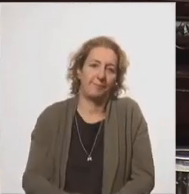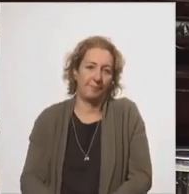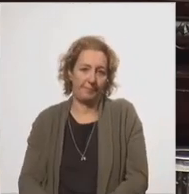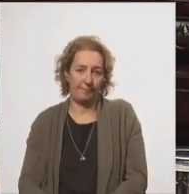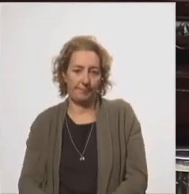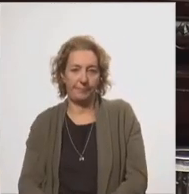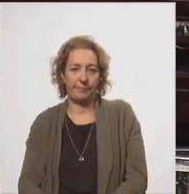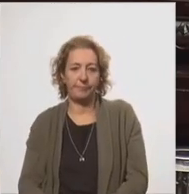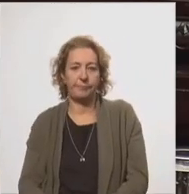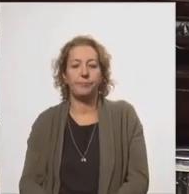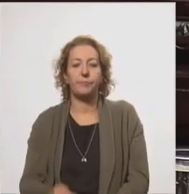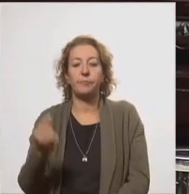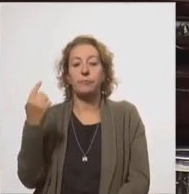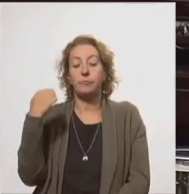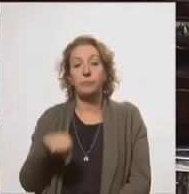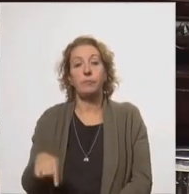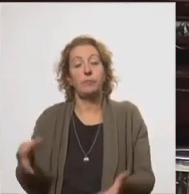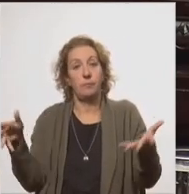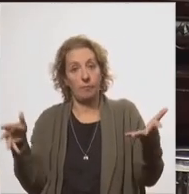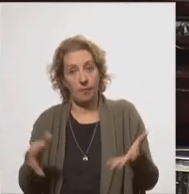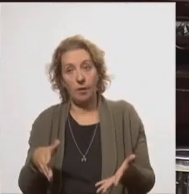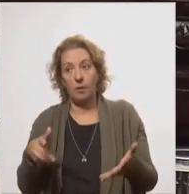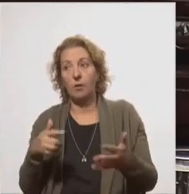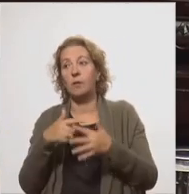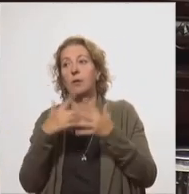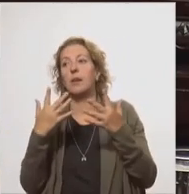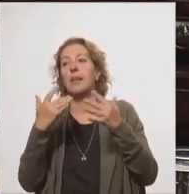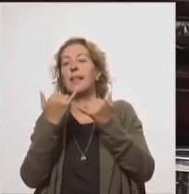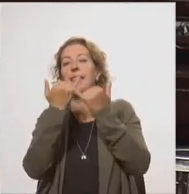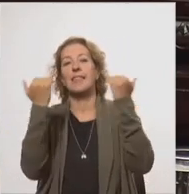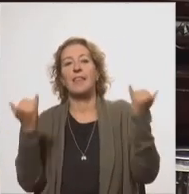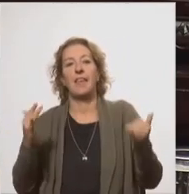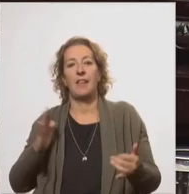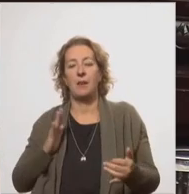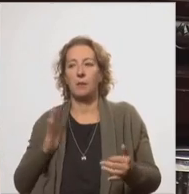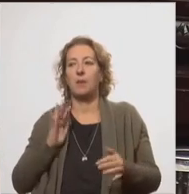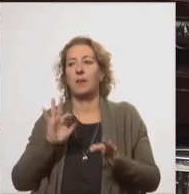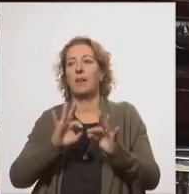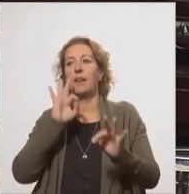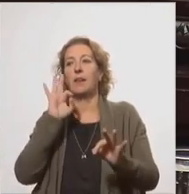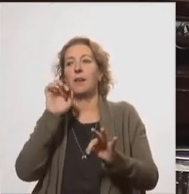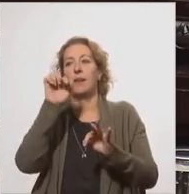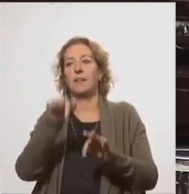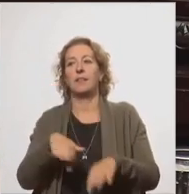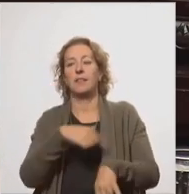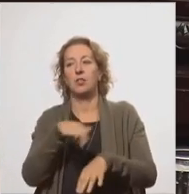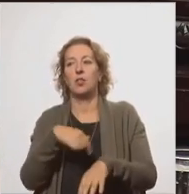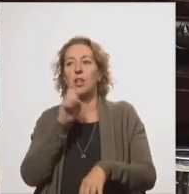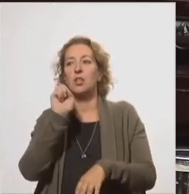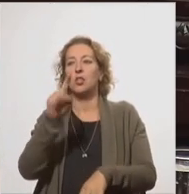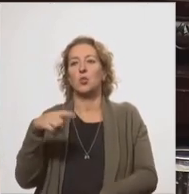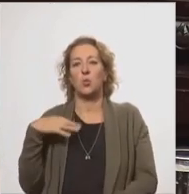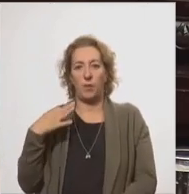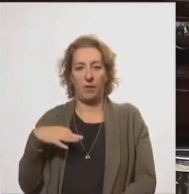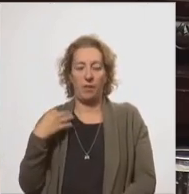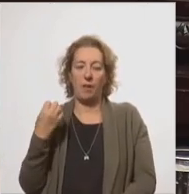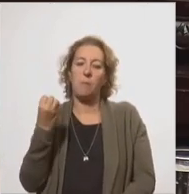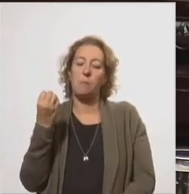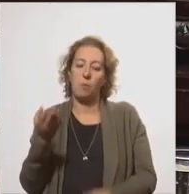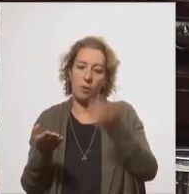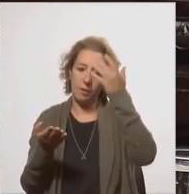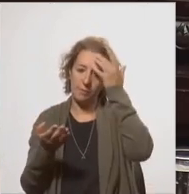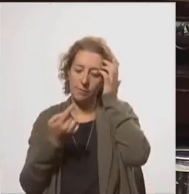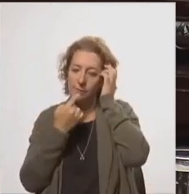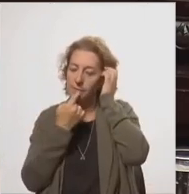promesa. Hoy, en conmemoración del Día de la Mujer, elegimos estas horas de su vida, porque creo que resumen en